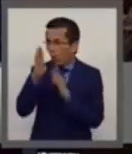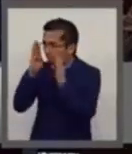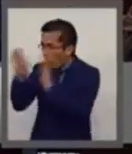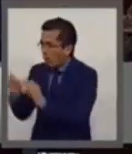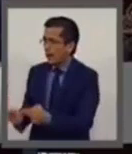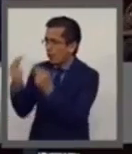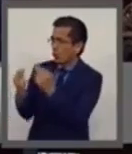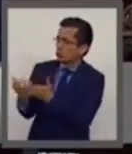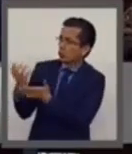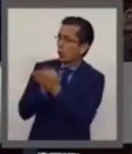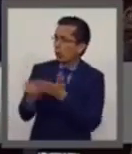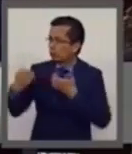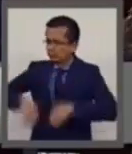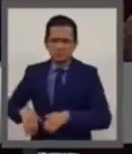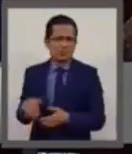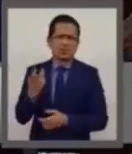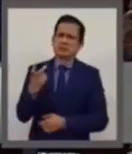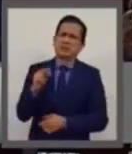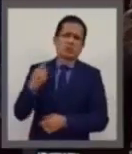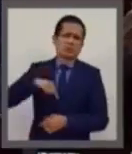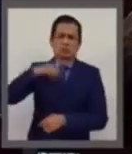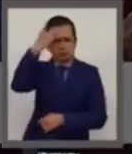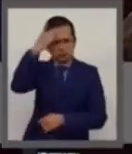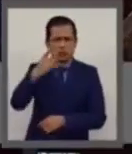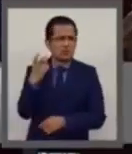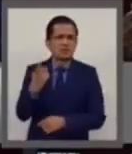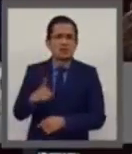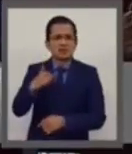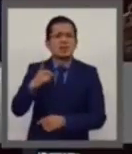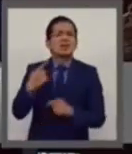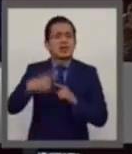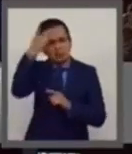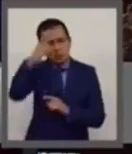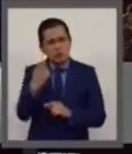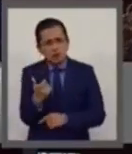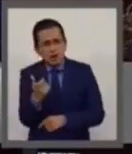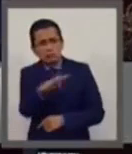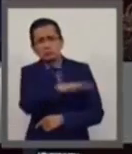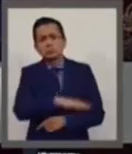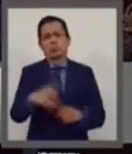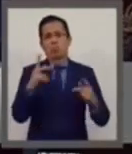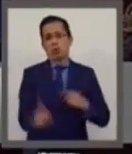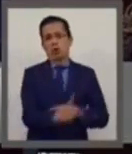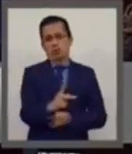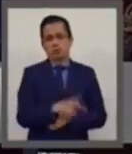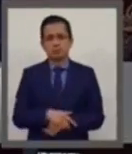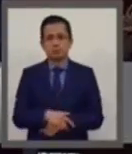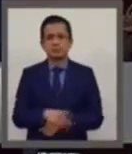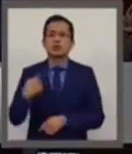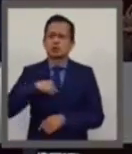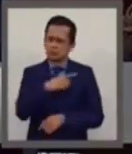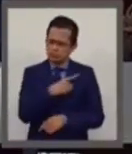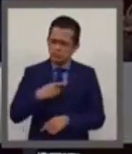dinero que no nos pertenece. Seamos responsables, seamos sensatos y sobre todo